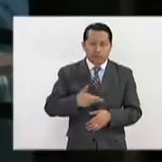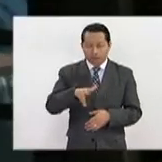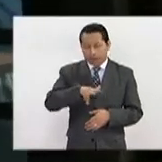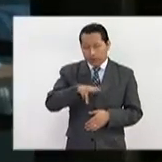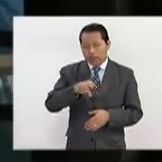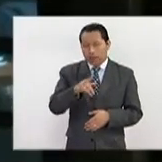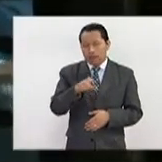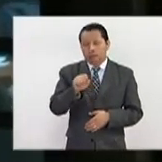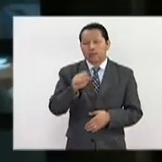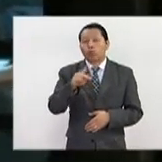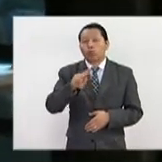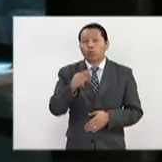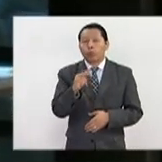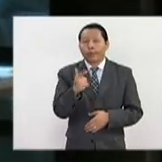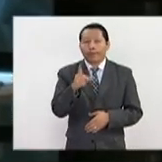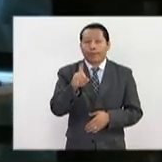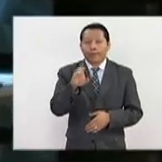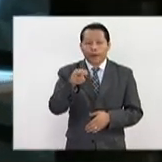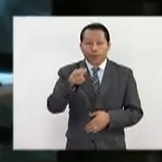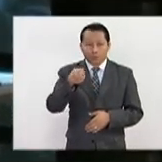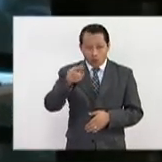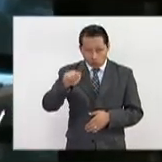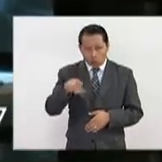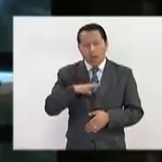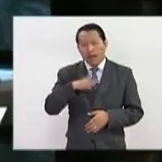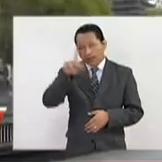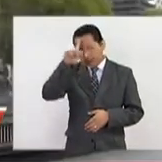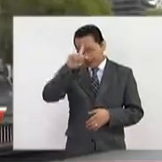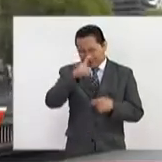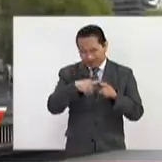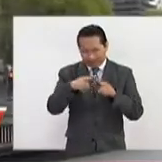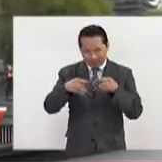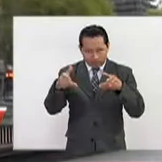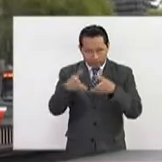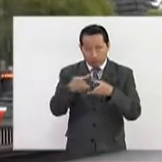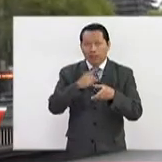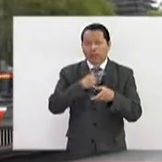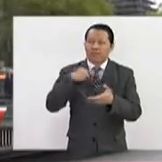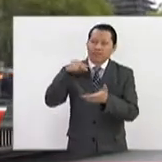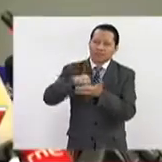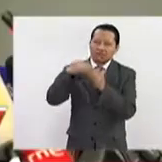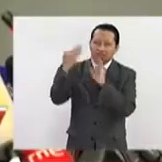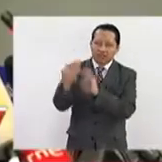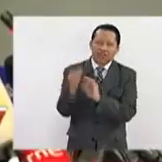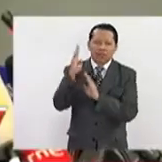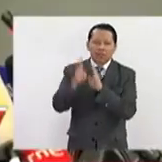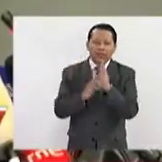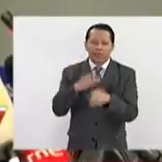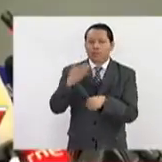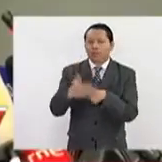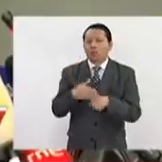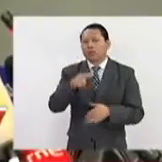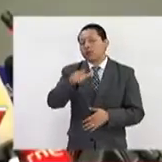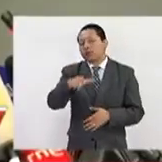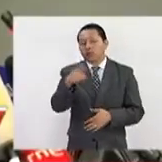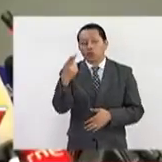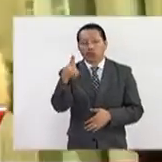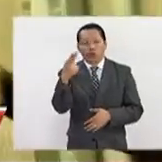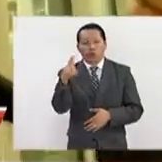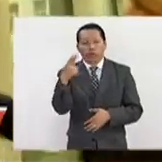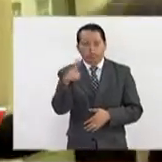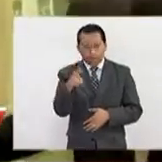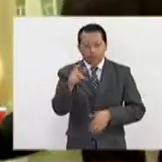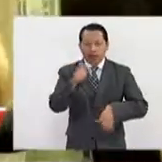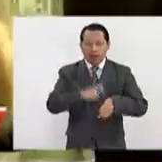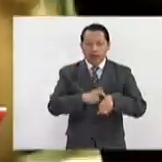Generalitat, Carles Puigdemont, y los excancelleres deberán declarar ante la justicia belga el próximo 17 de noviembre